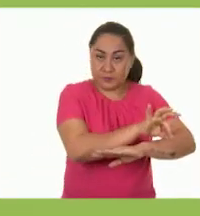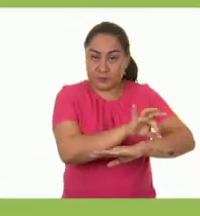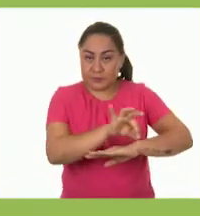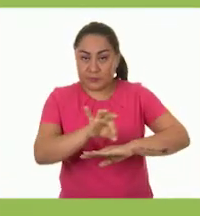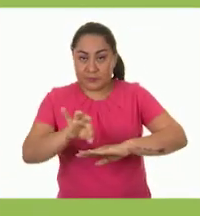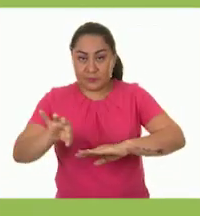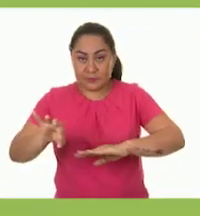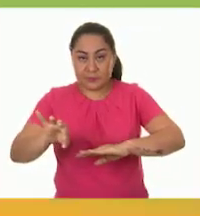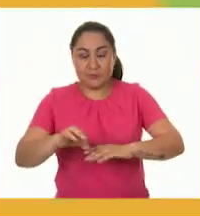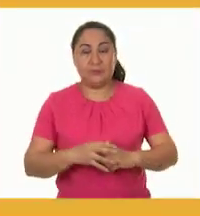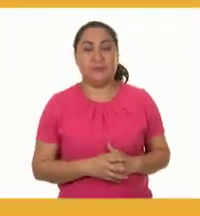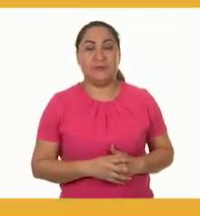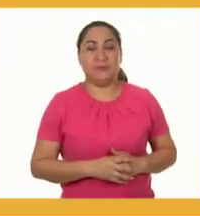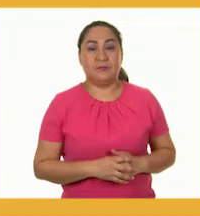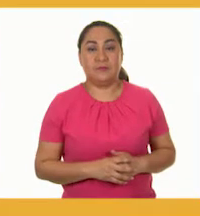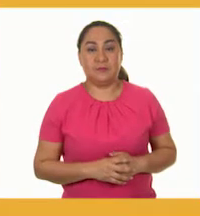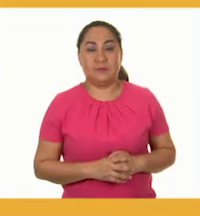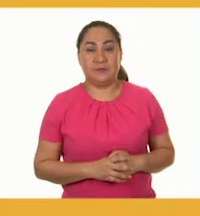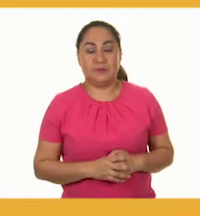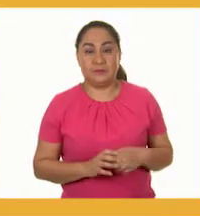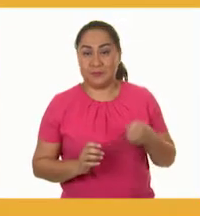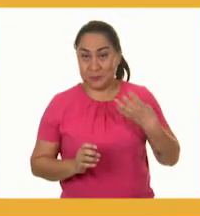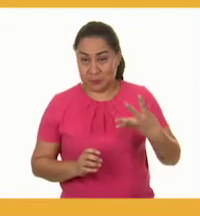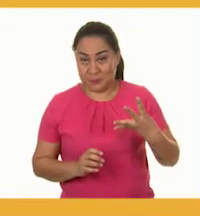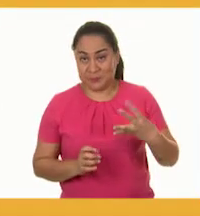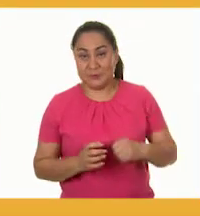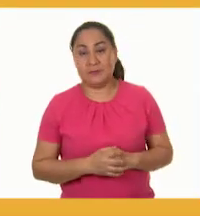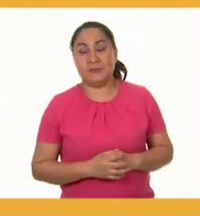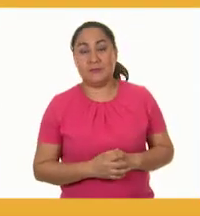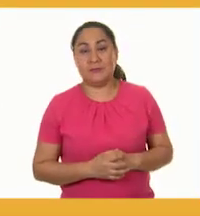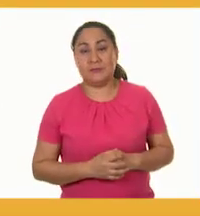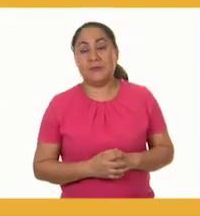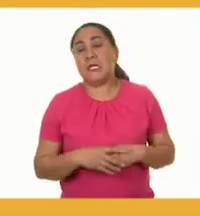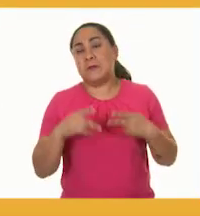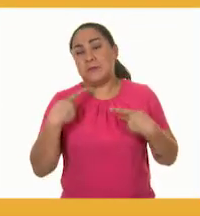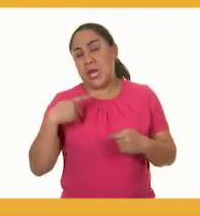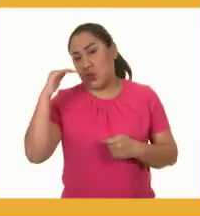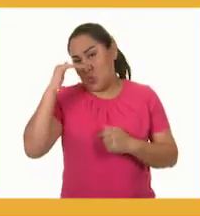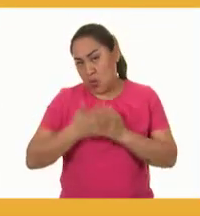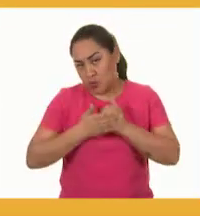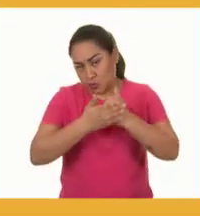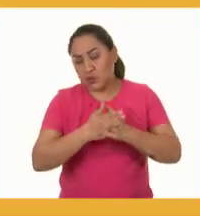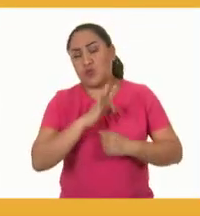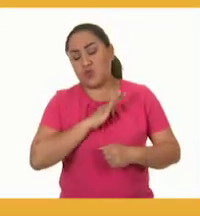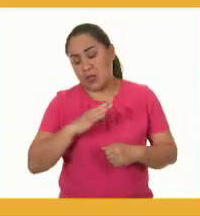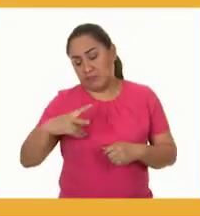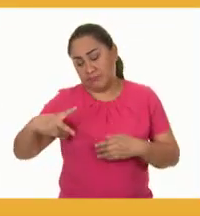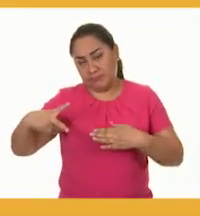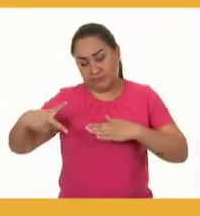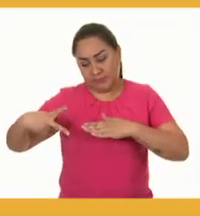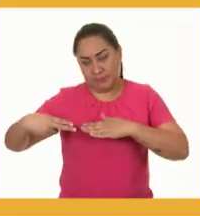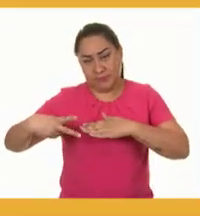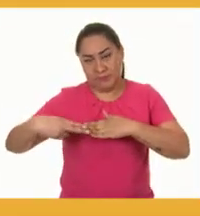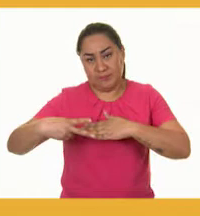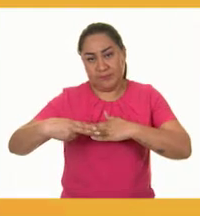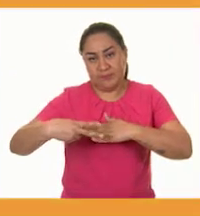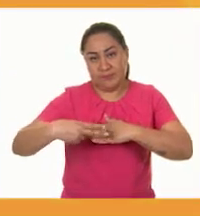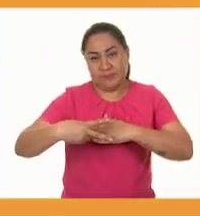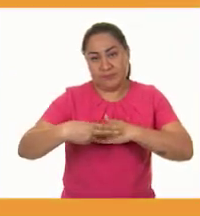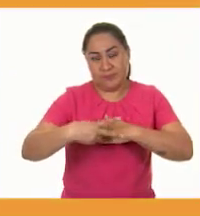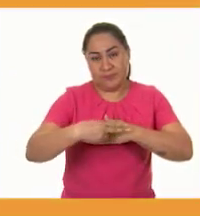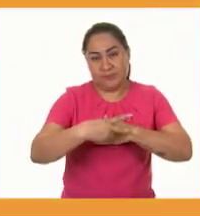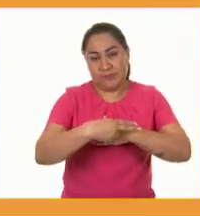horizontal entre los dos puntos. 4. Con ayuda de un adulto, corta sobre la línea horizontal que